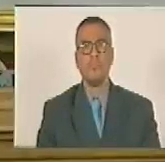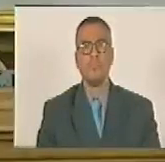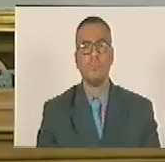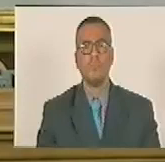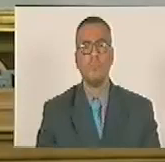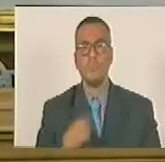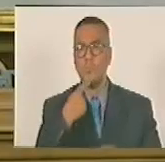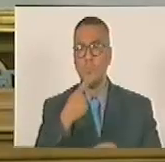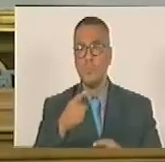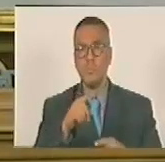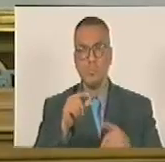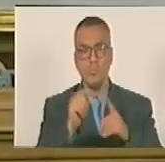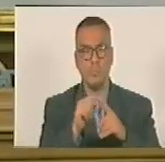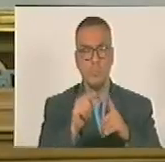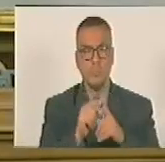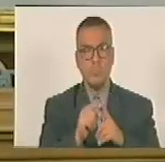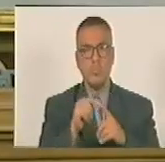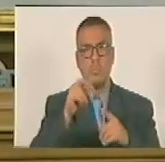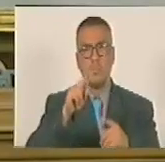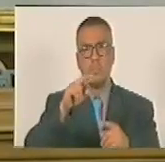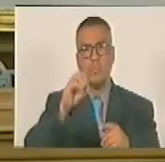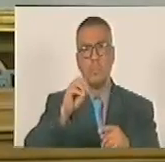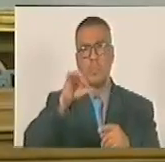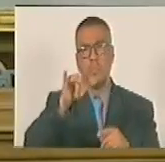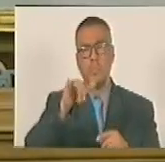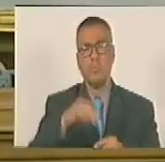Voy a dejar en el derecho de palabra al diputado Roy Daza.